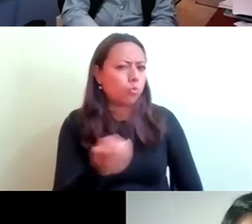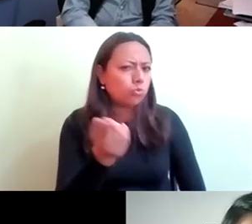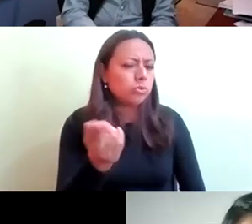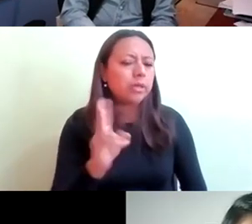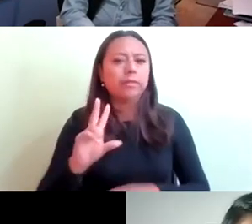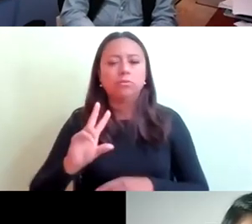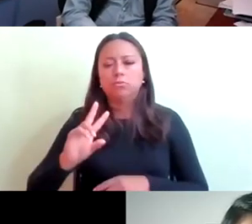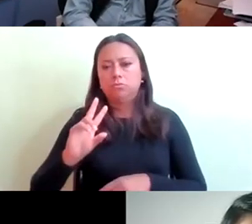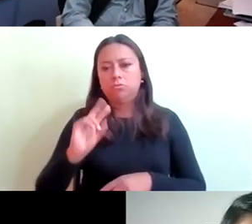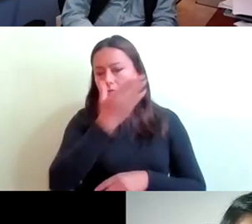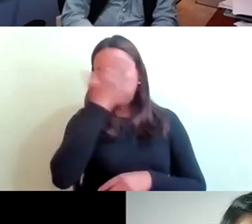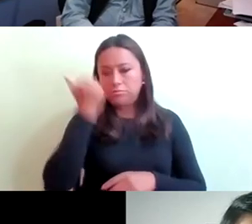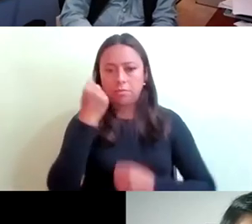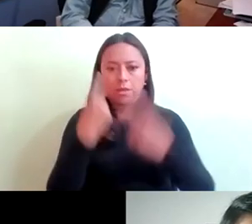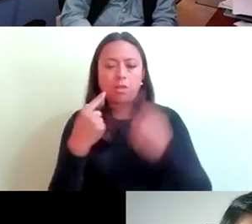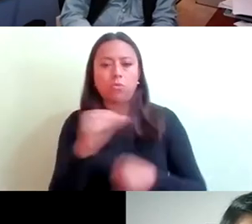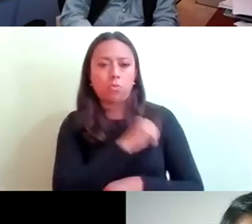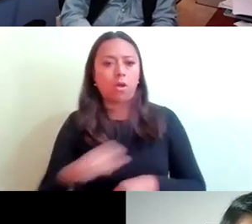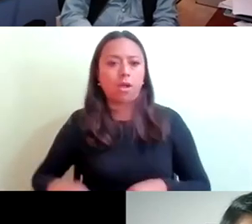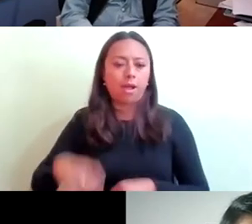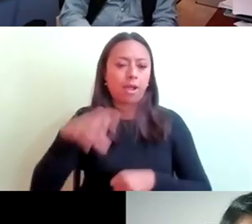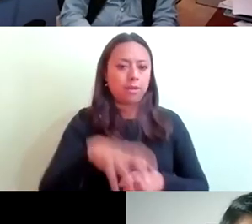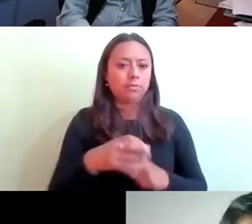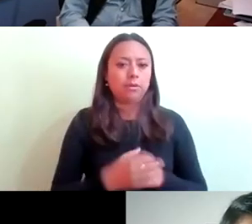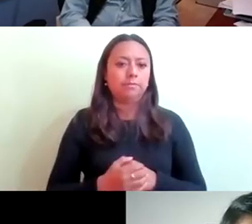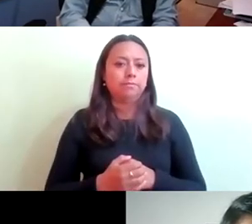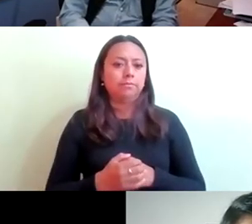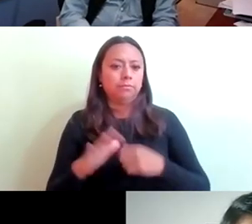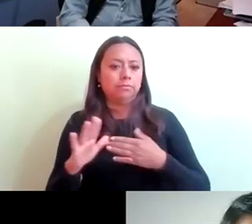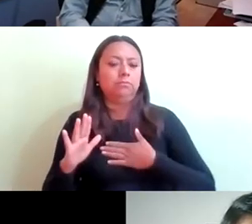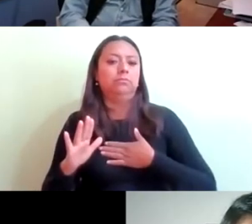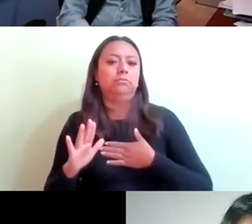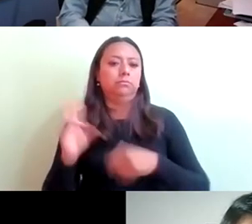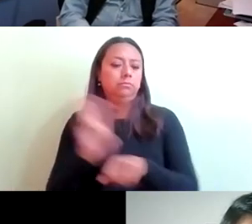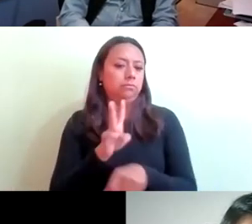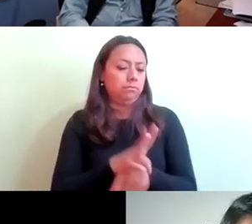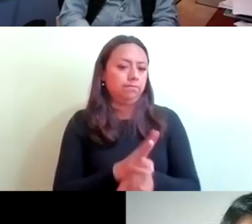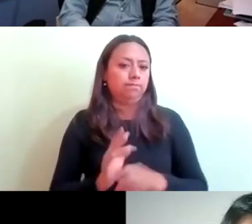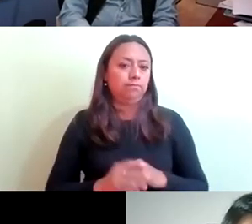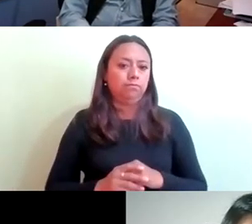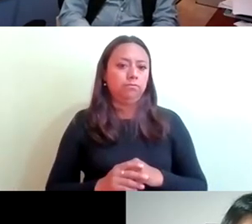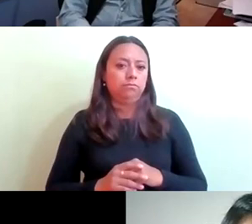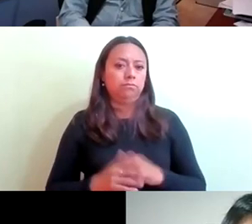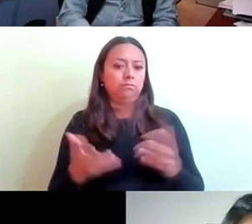alcaldesa haya sido tan comprometido con la causa vecinal que haya hecho por anticipado algún